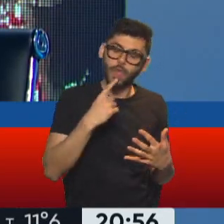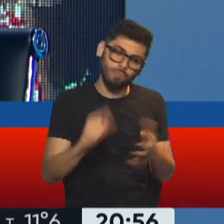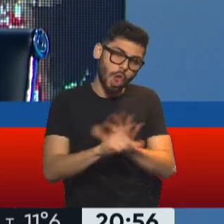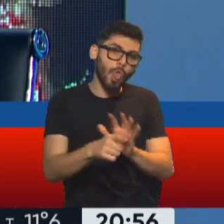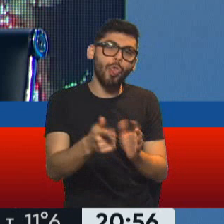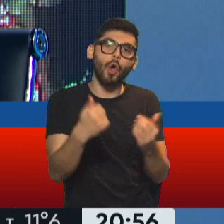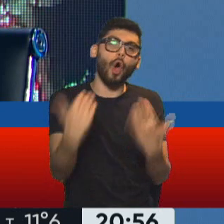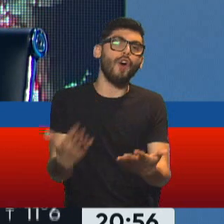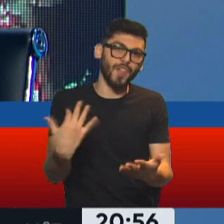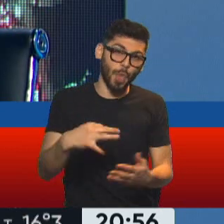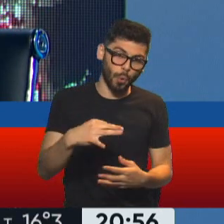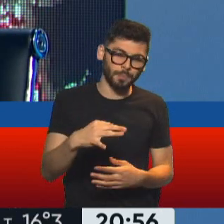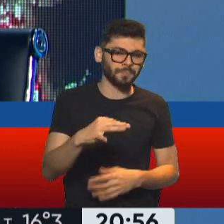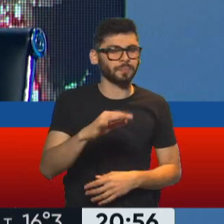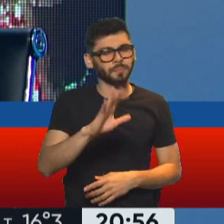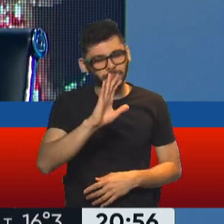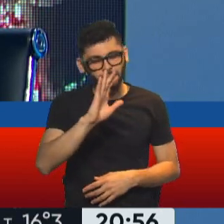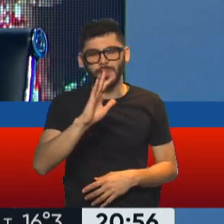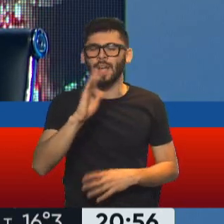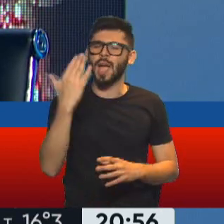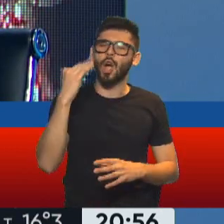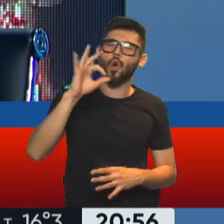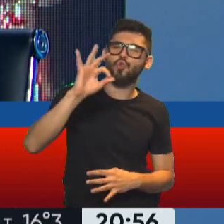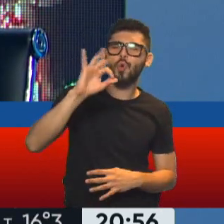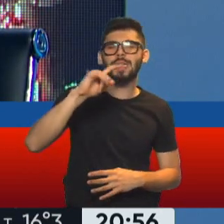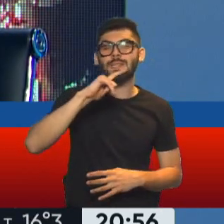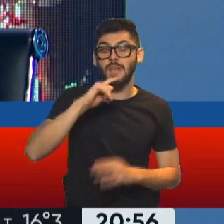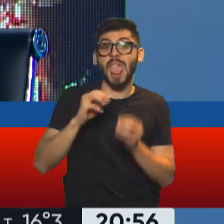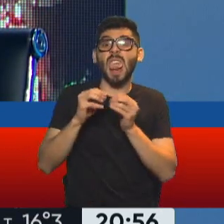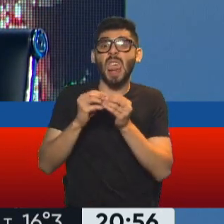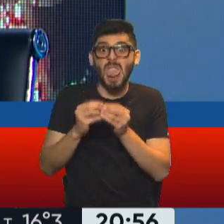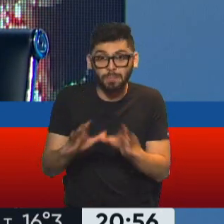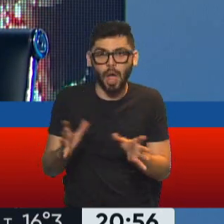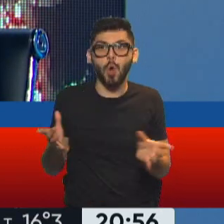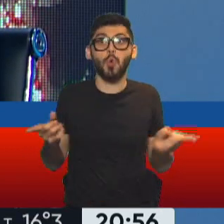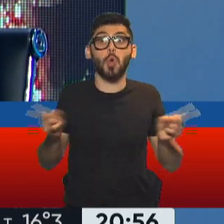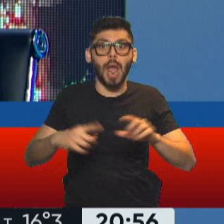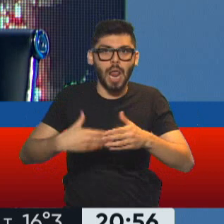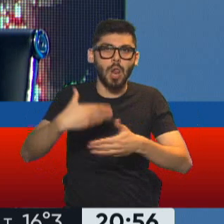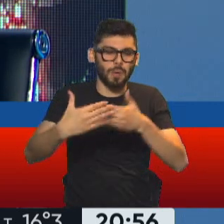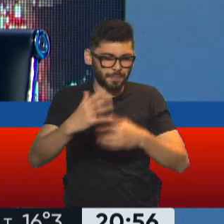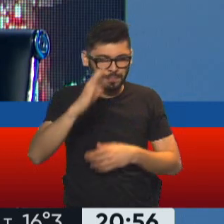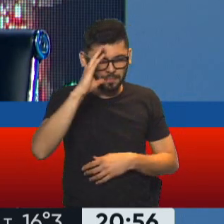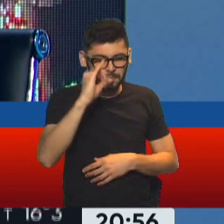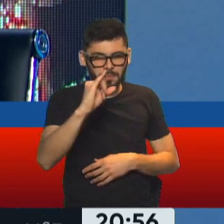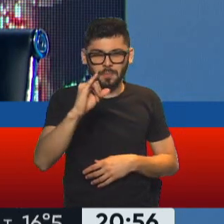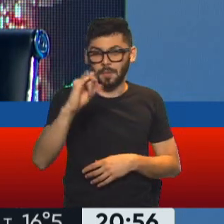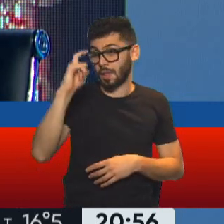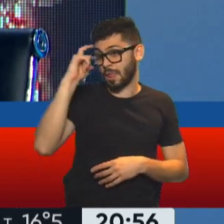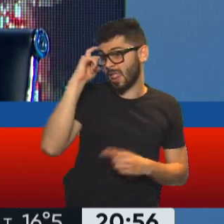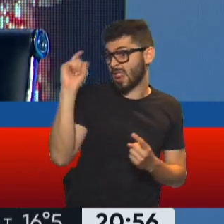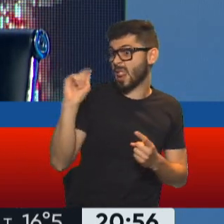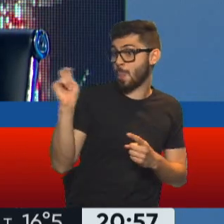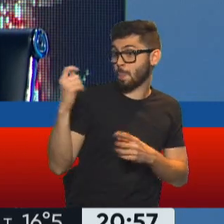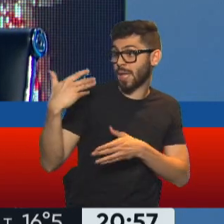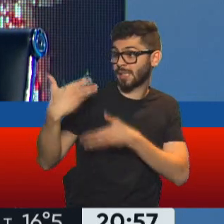la reactivación allá por septiembre, octubre, cuando empezamos a recuperar estos niveles de actividad, yo decía que ya son 10 meses consecutivos